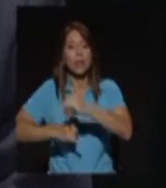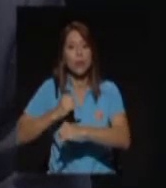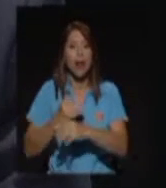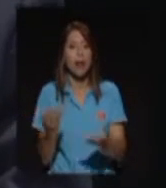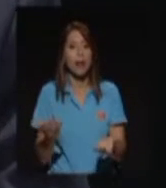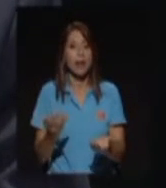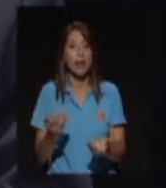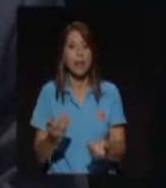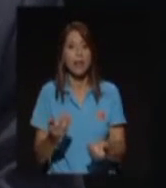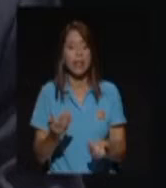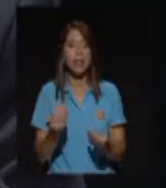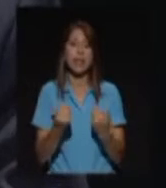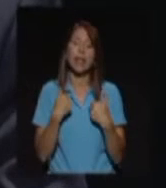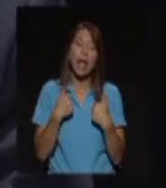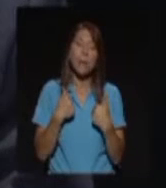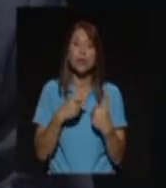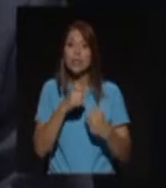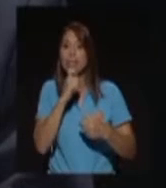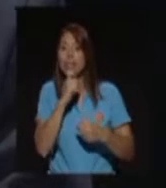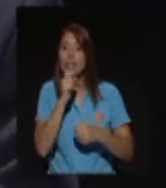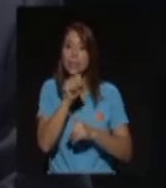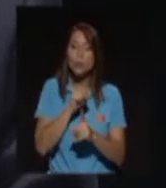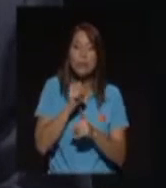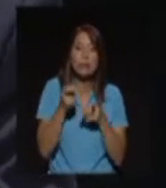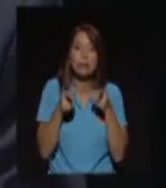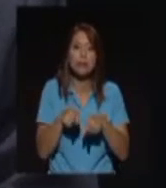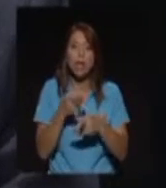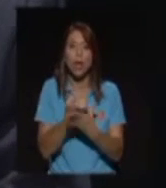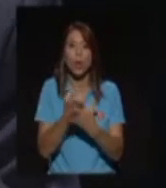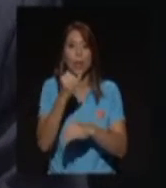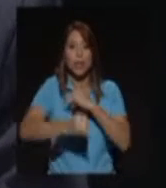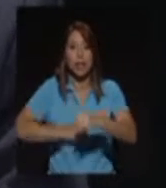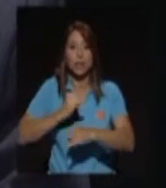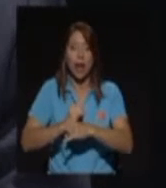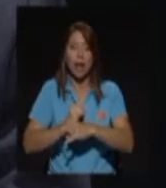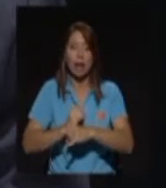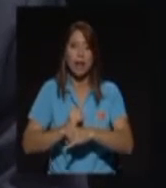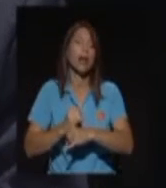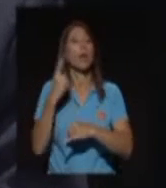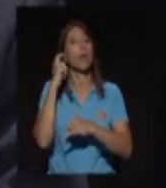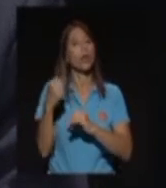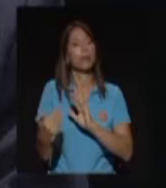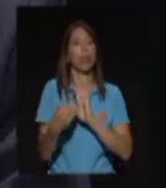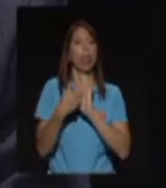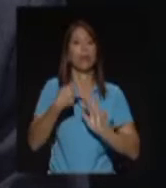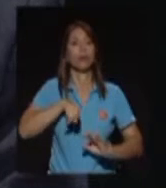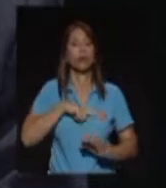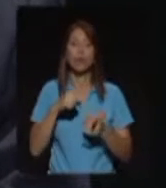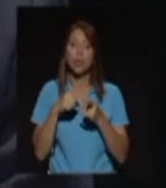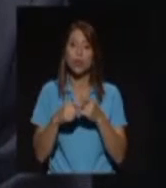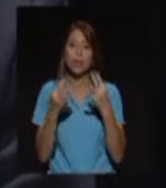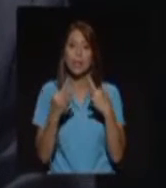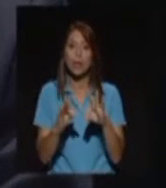teníamos las vicisitudes de la economía internacional directamente nos golpeaban. Entonces se trató